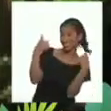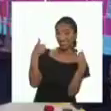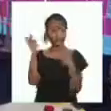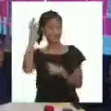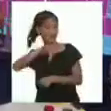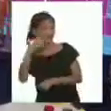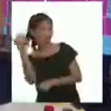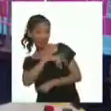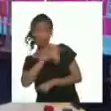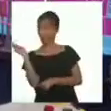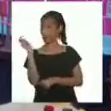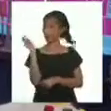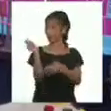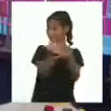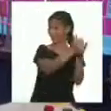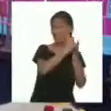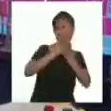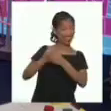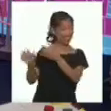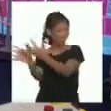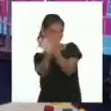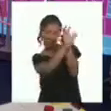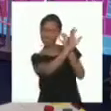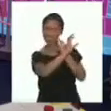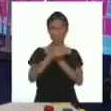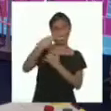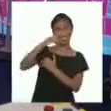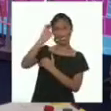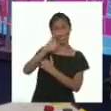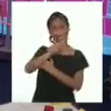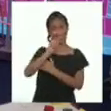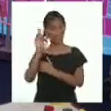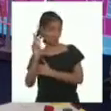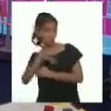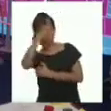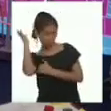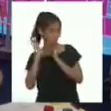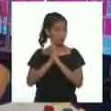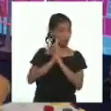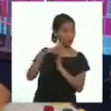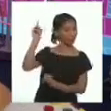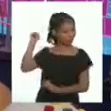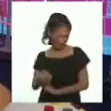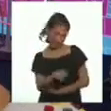¡Llamémoslo! ¡Macabot! ¿Nos ayudarías a conectarnos con Héctor Gallo, por favor?